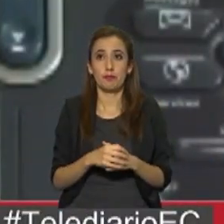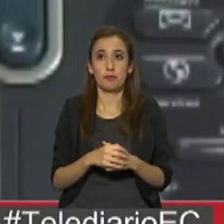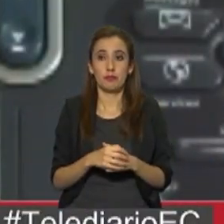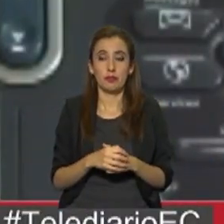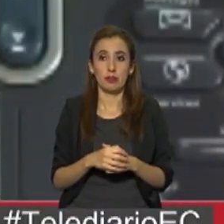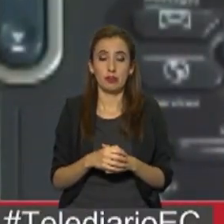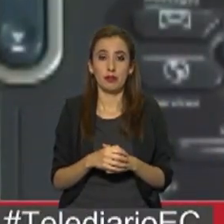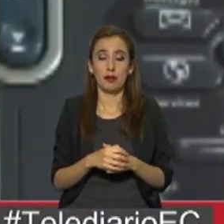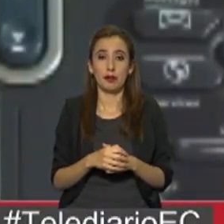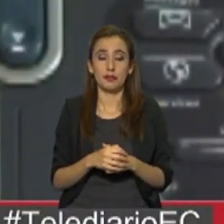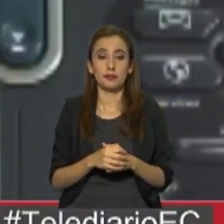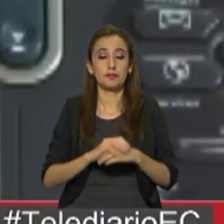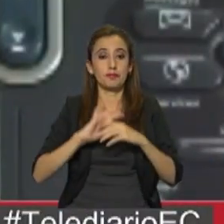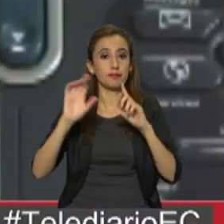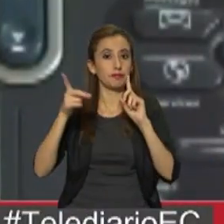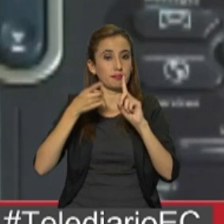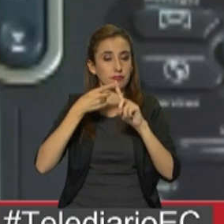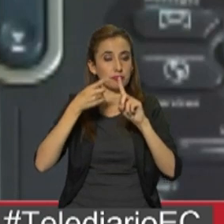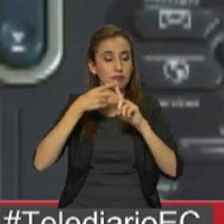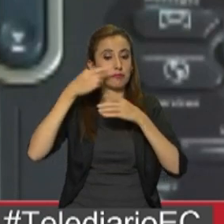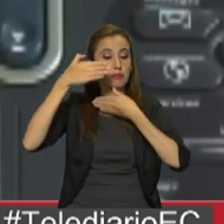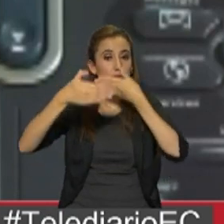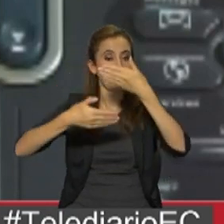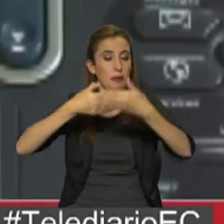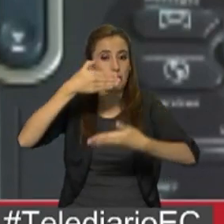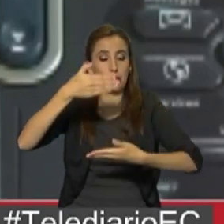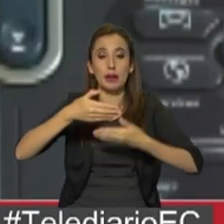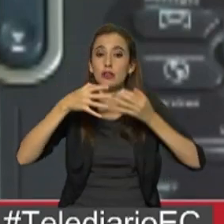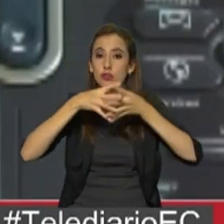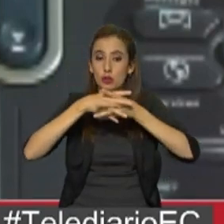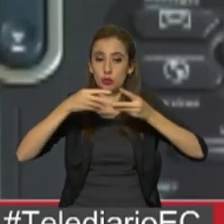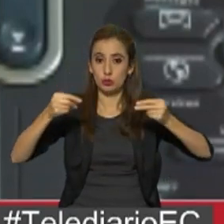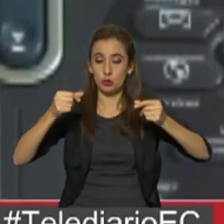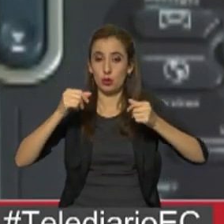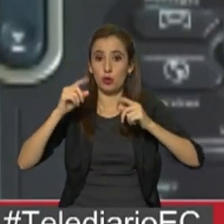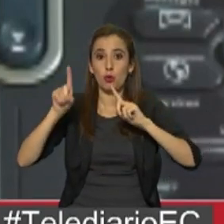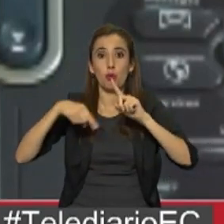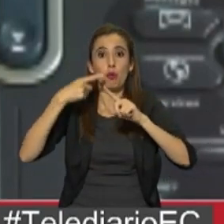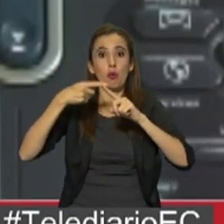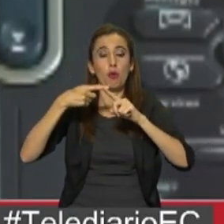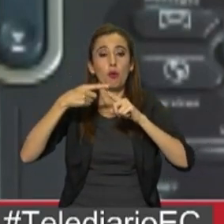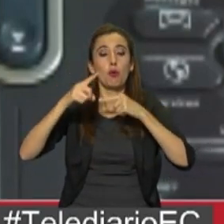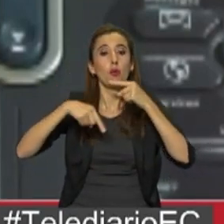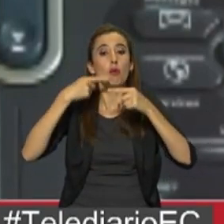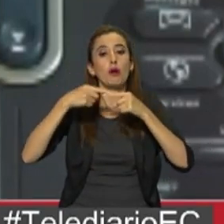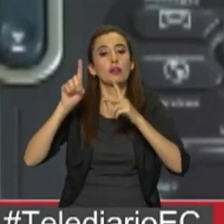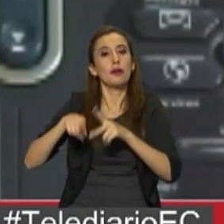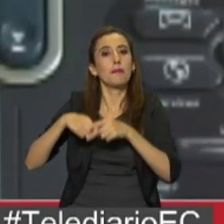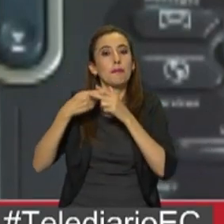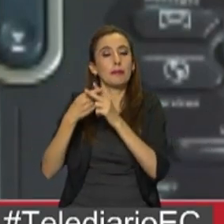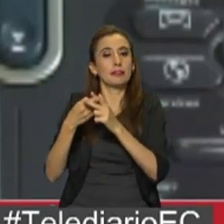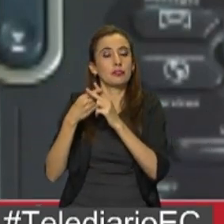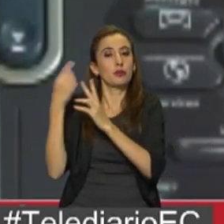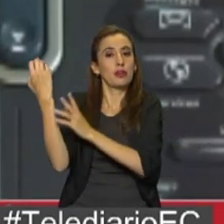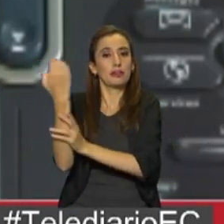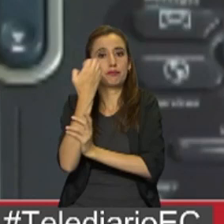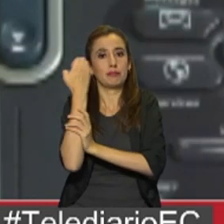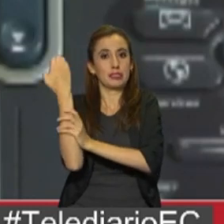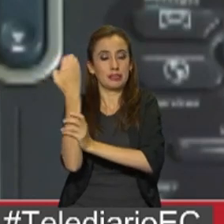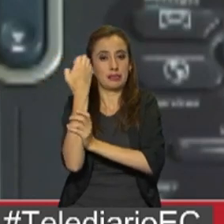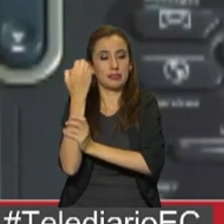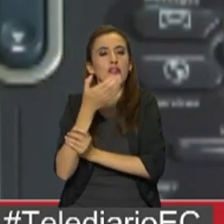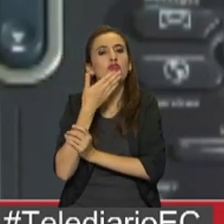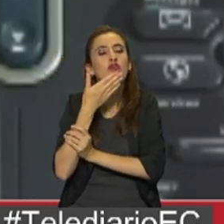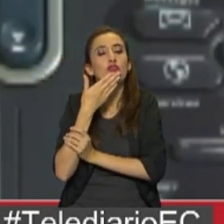primer reto que tomamos inmediatamente que se dio a la emergencia sanitaria por kobe fue el fortalecimiento de la